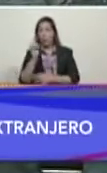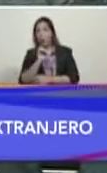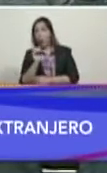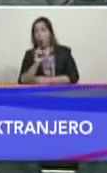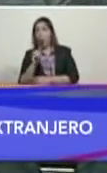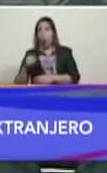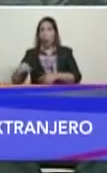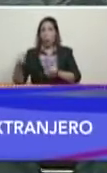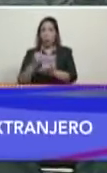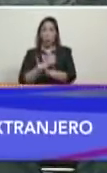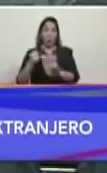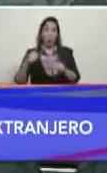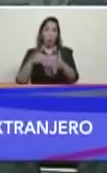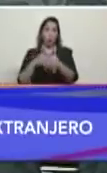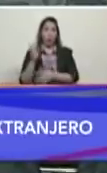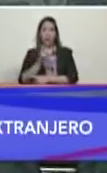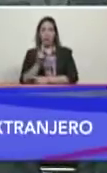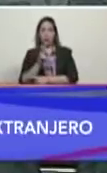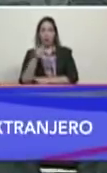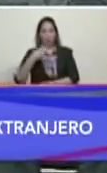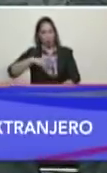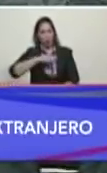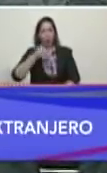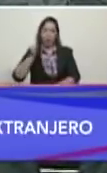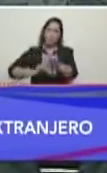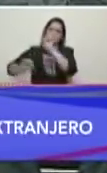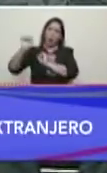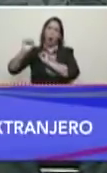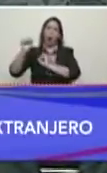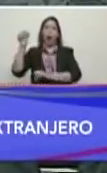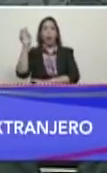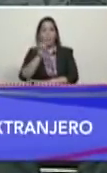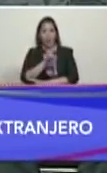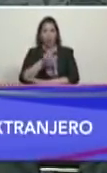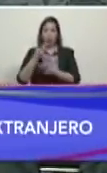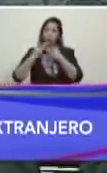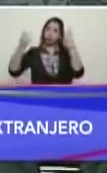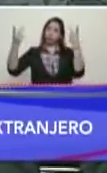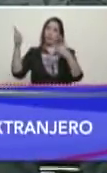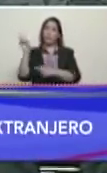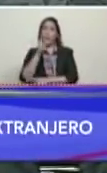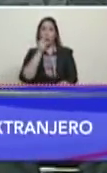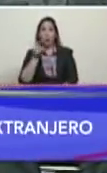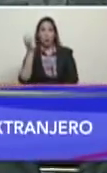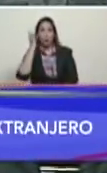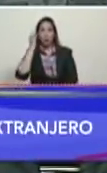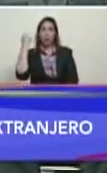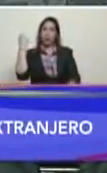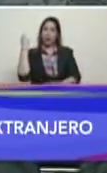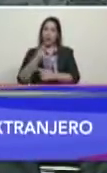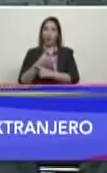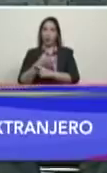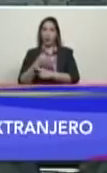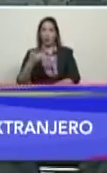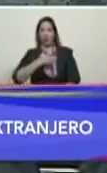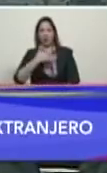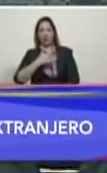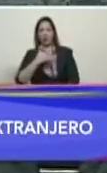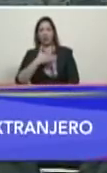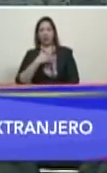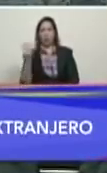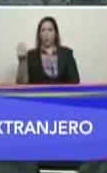Por eso Venezuela, así lo digo, a todos los venezolanos y venezolanas, debemos sentirnos cada vez